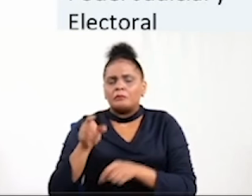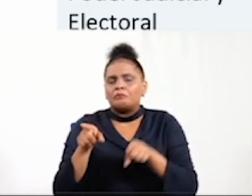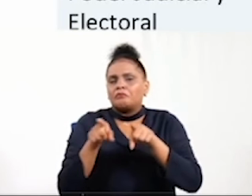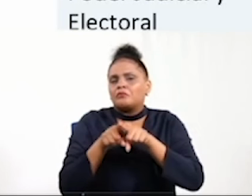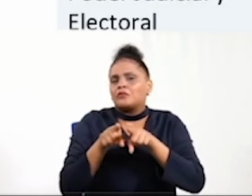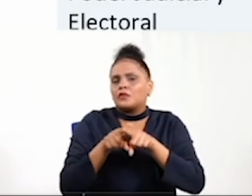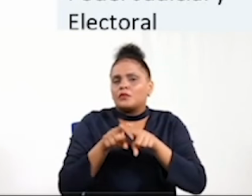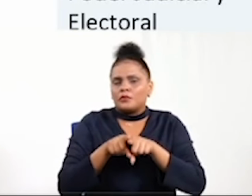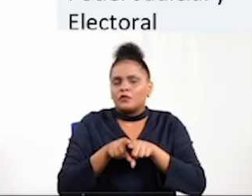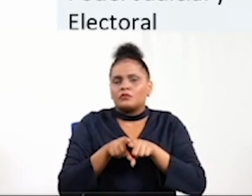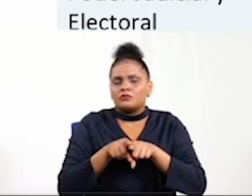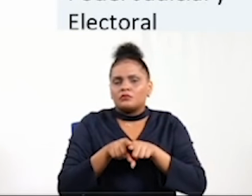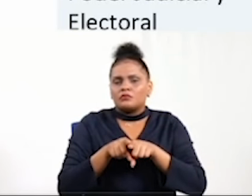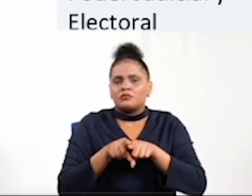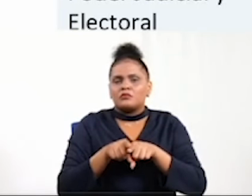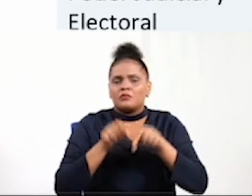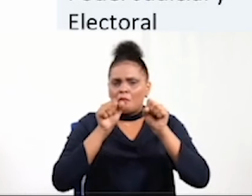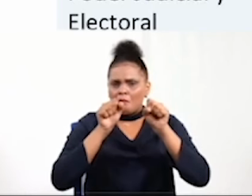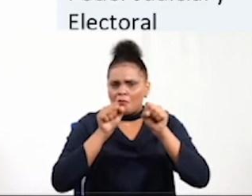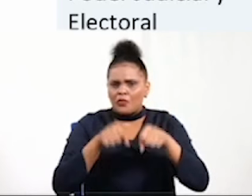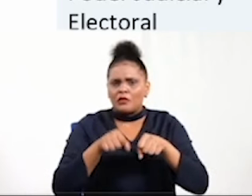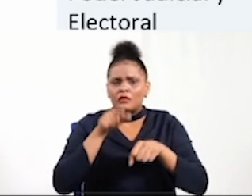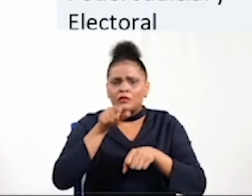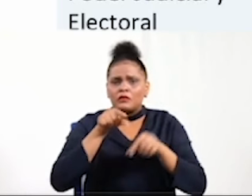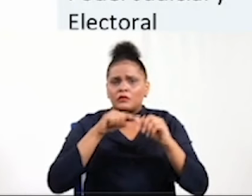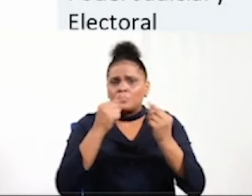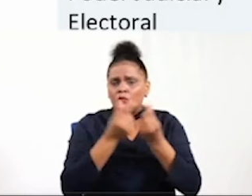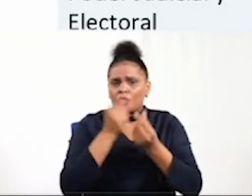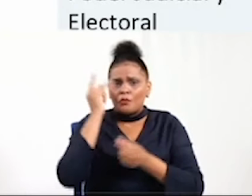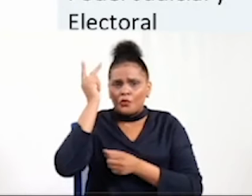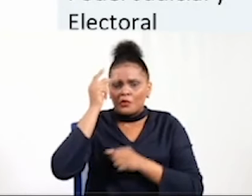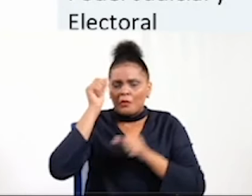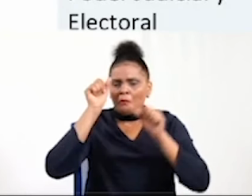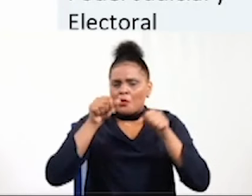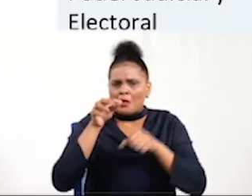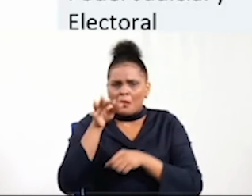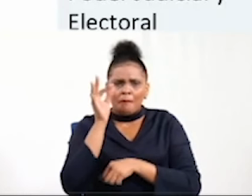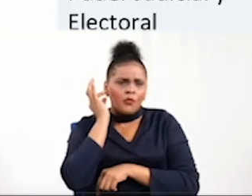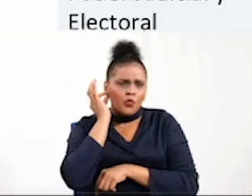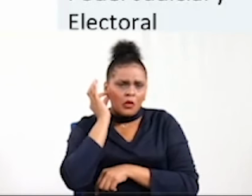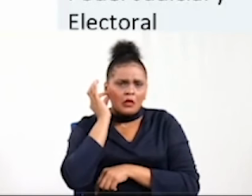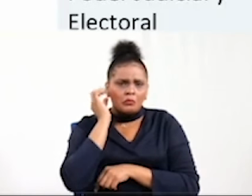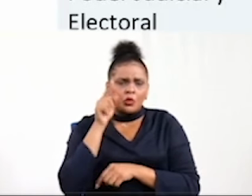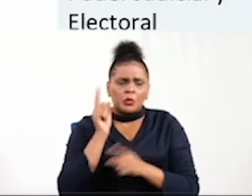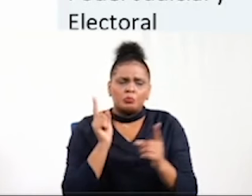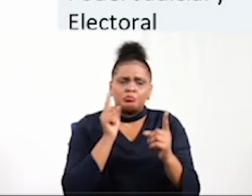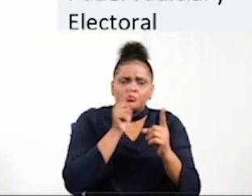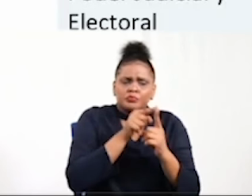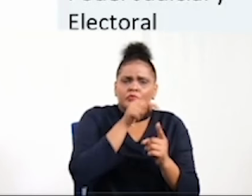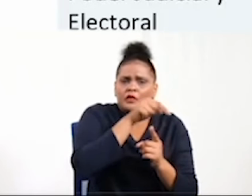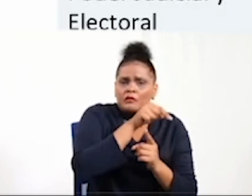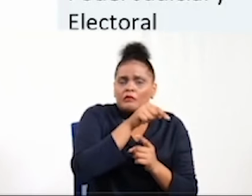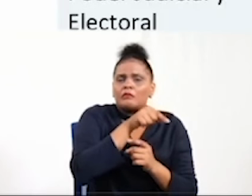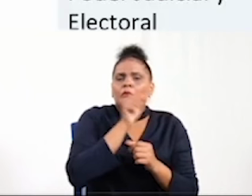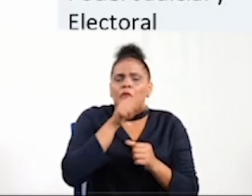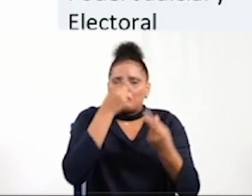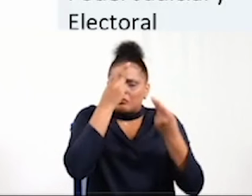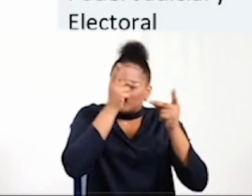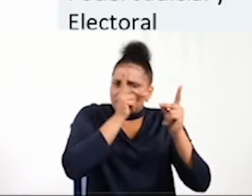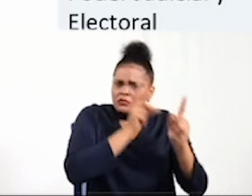es que haya techos de cristal dentro de las misiones políticas y las mujeres no puedan llegar igual proporción aquellos espacios donde se toman las